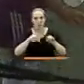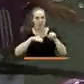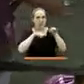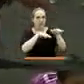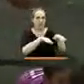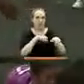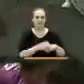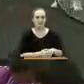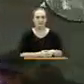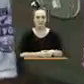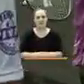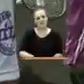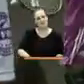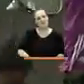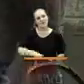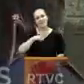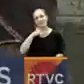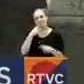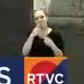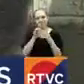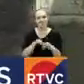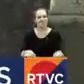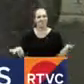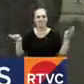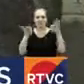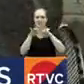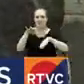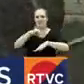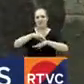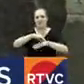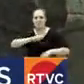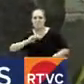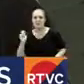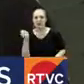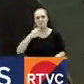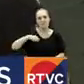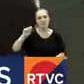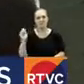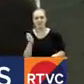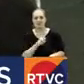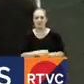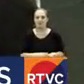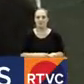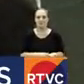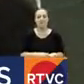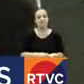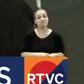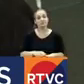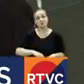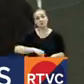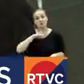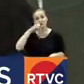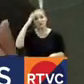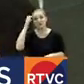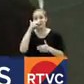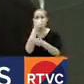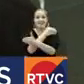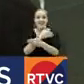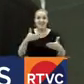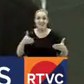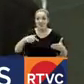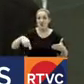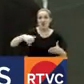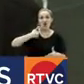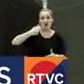orgullo, Andrea reconoce la importancia de la presencia de la fundación en esta zona del país. Evitar que los niños y los adolescentes caigan en las